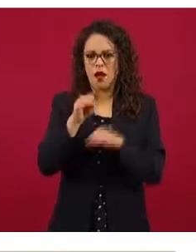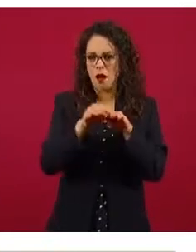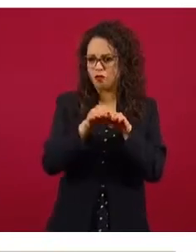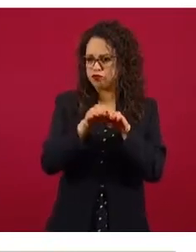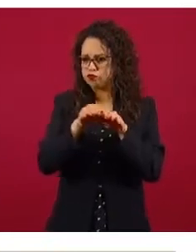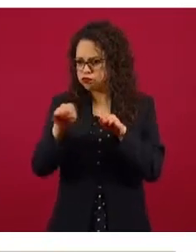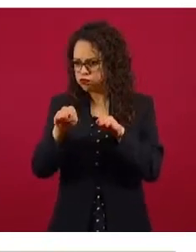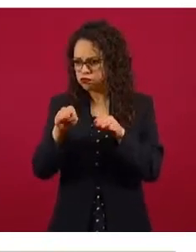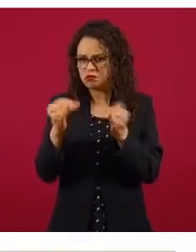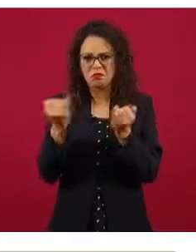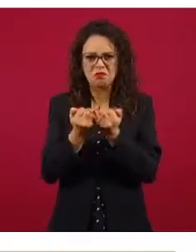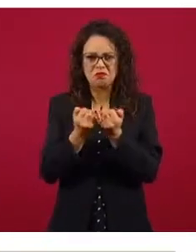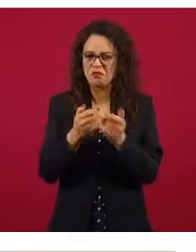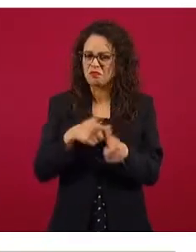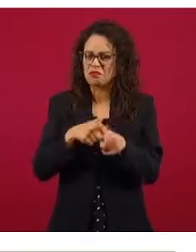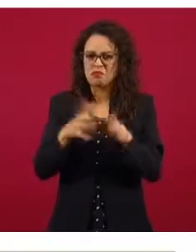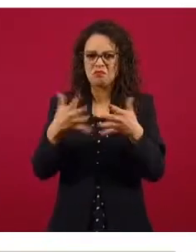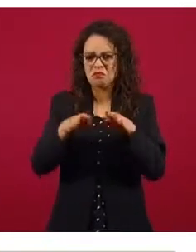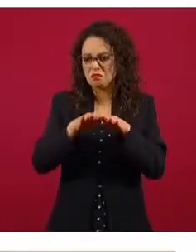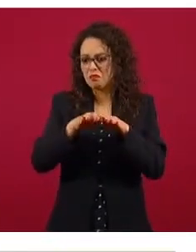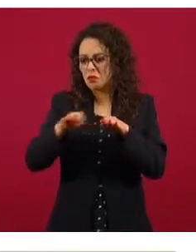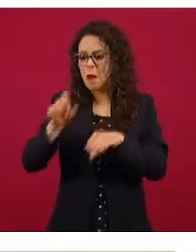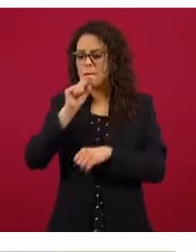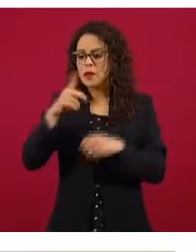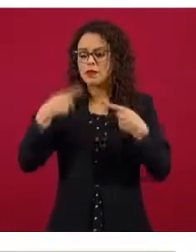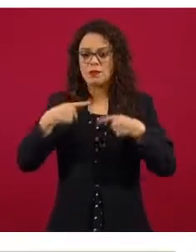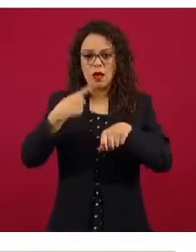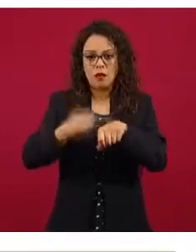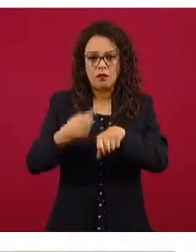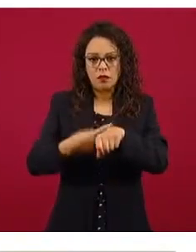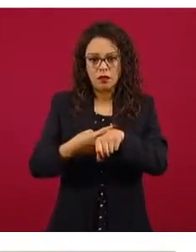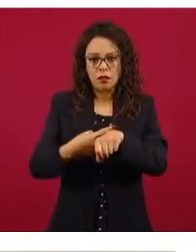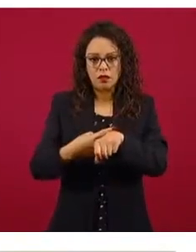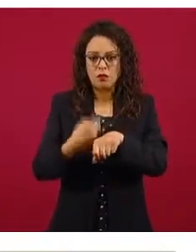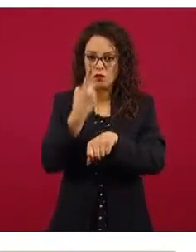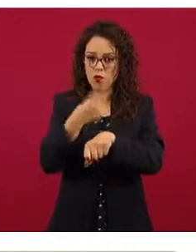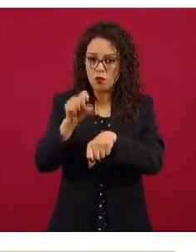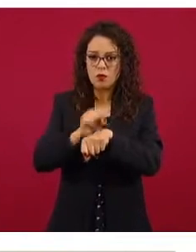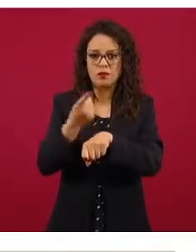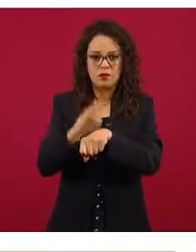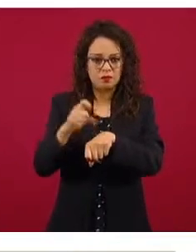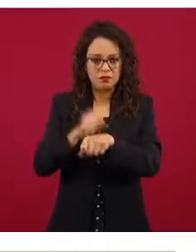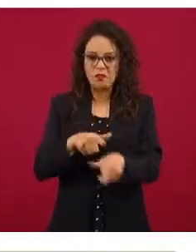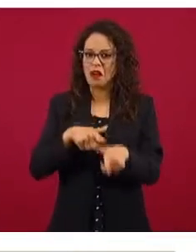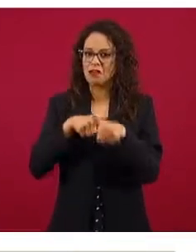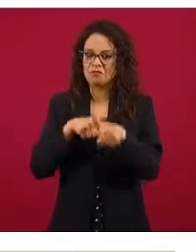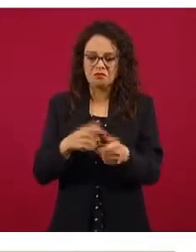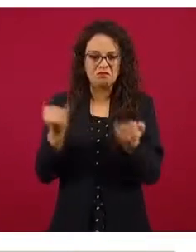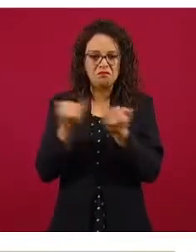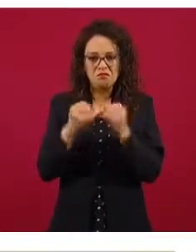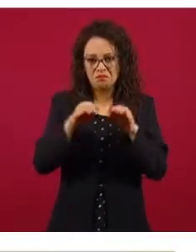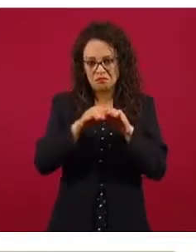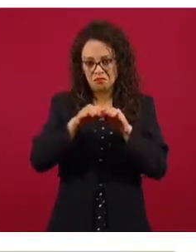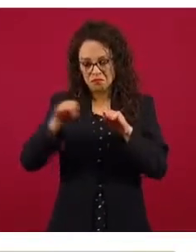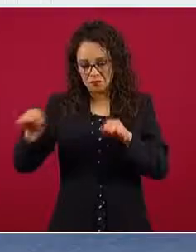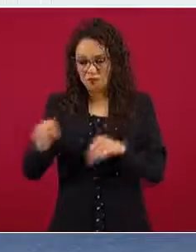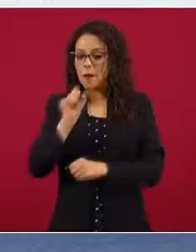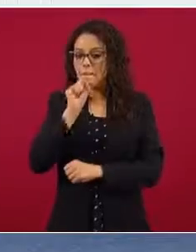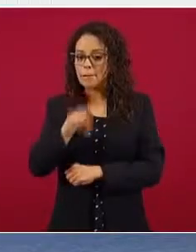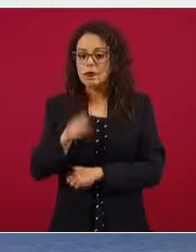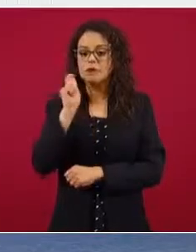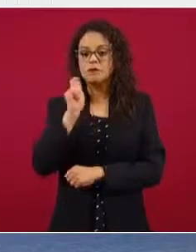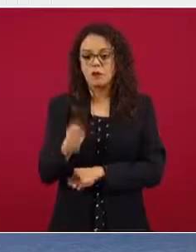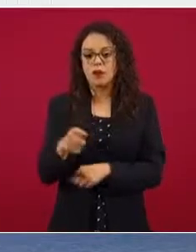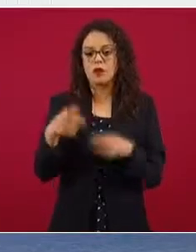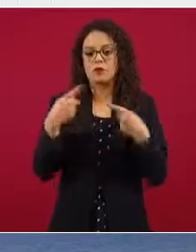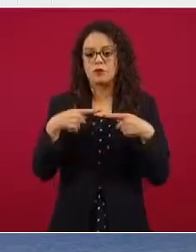reducción porque se mantiene más o menos la misma cantidad de personas enfermas por semana y en el caso de la mortalidad con una reducción